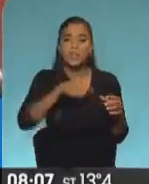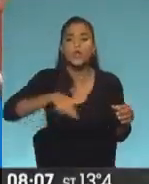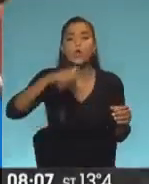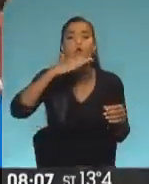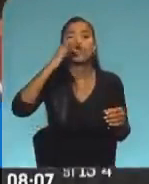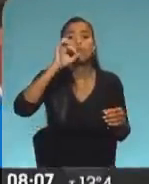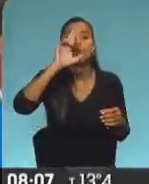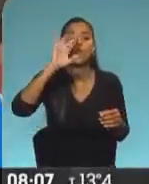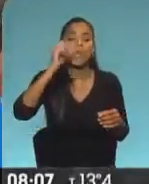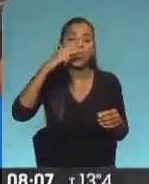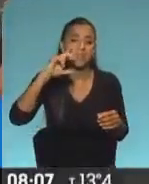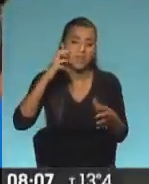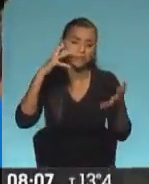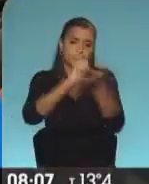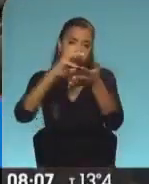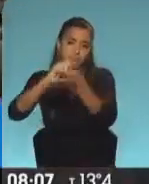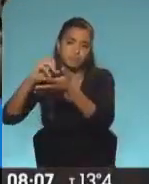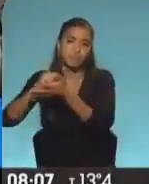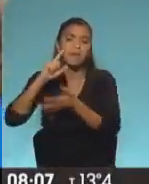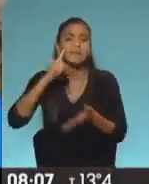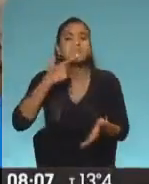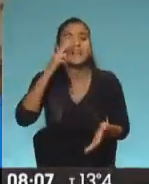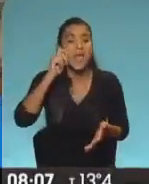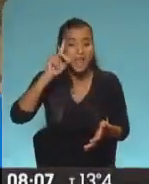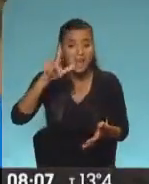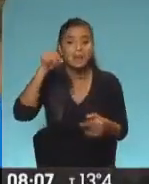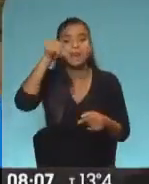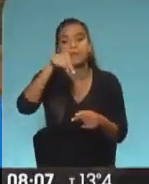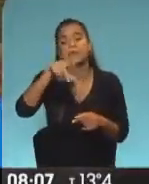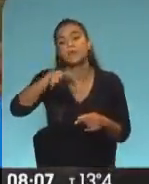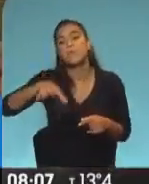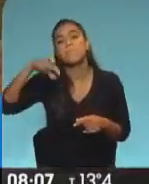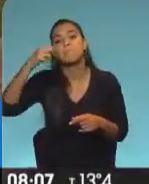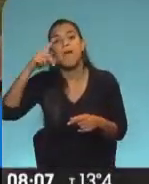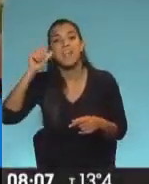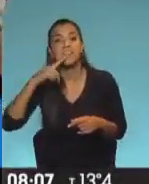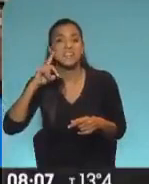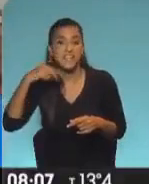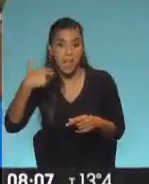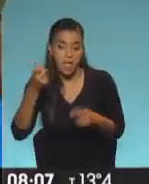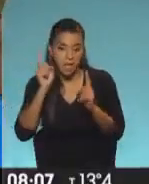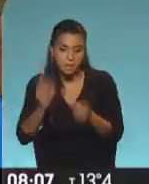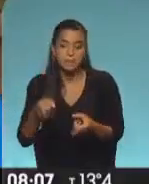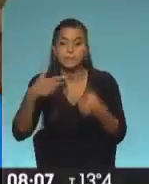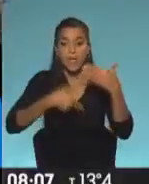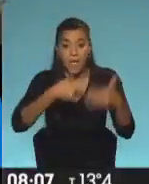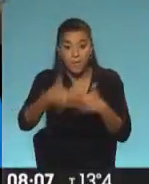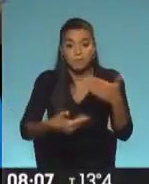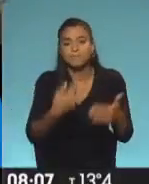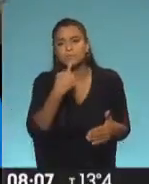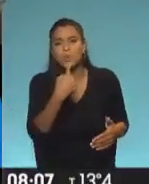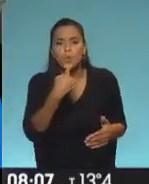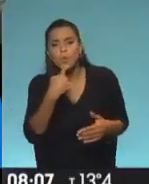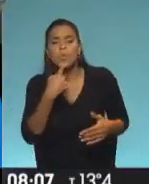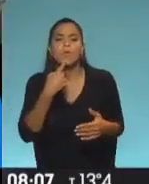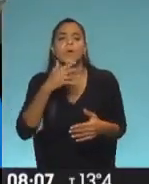Cisjordania ocupada por colonos israelíes y que es reivindicada por Palestina. Este posible avance genera inquietud en